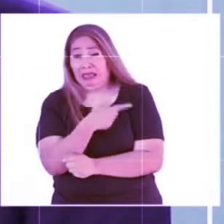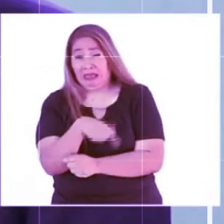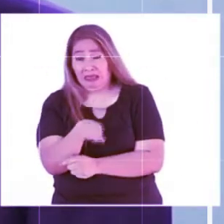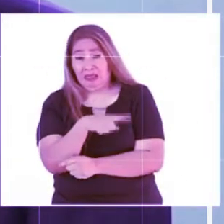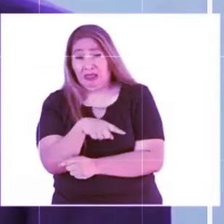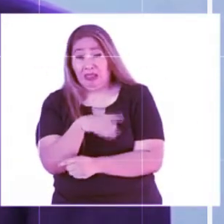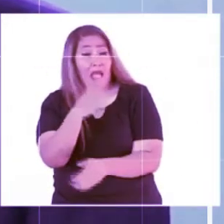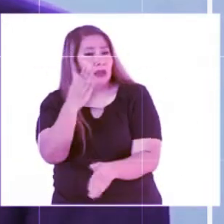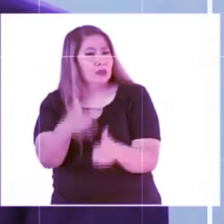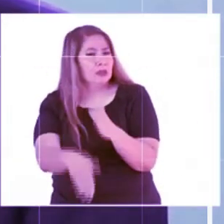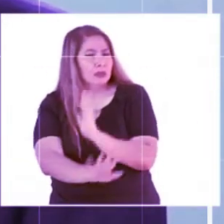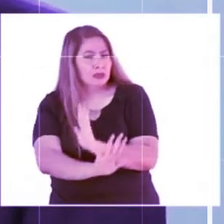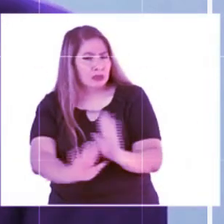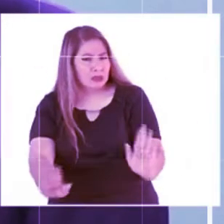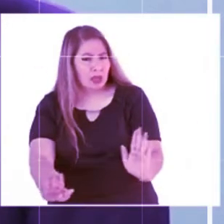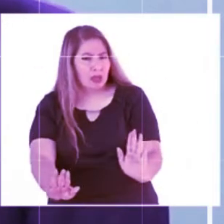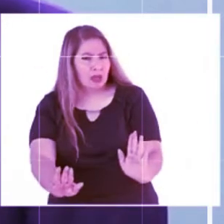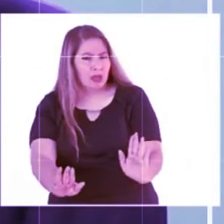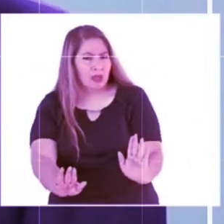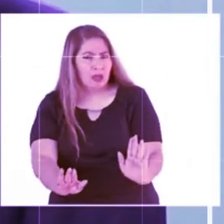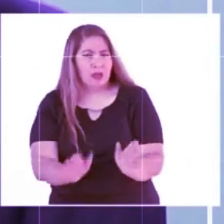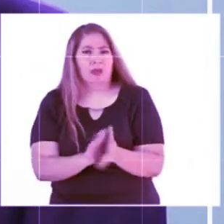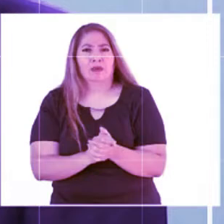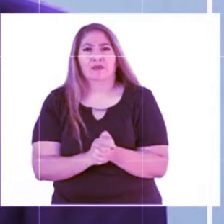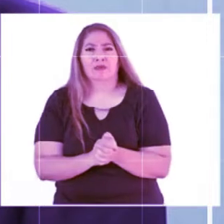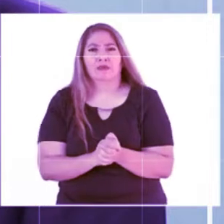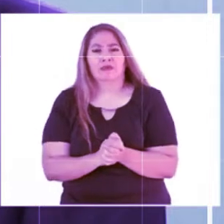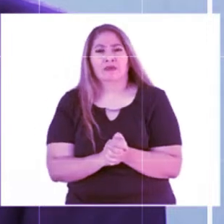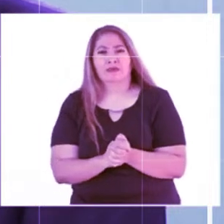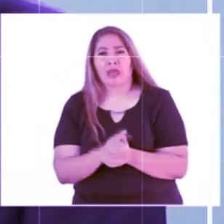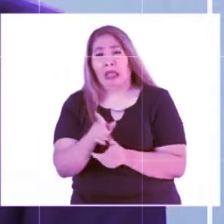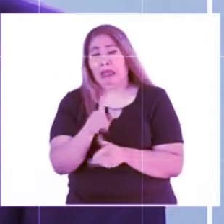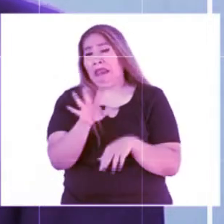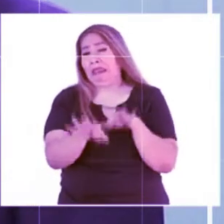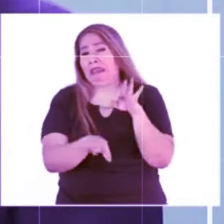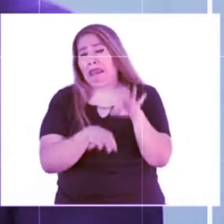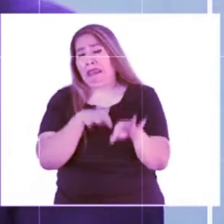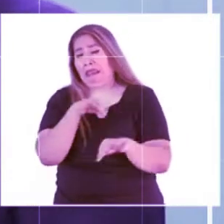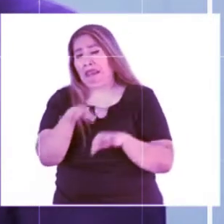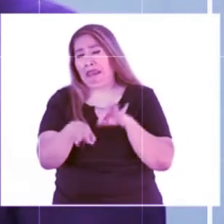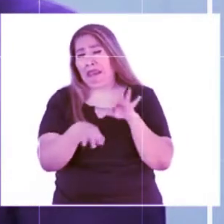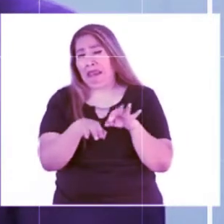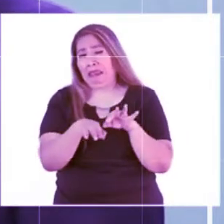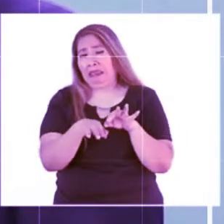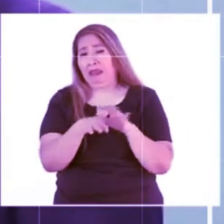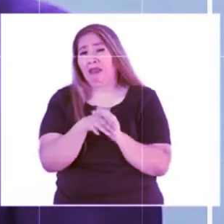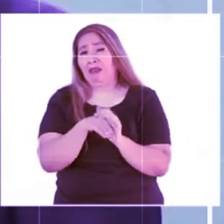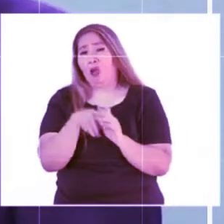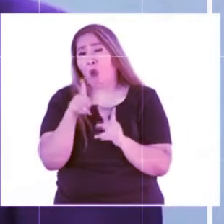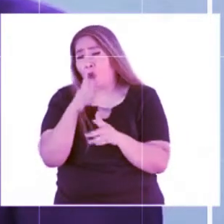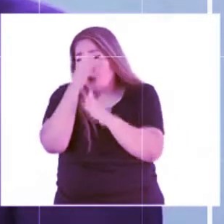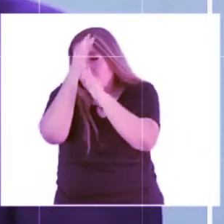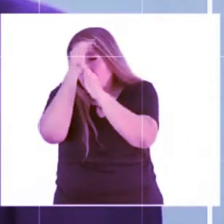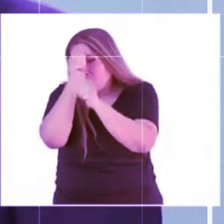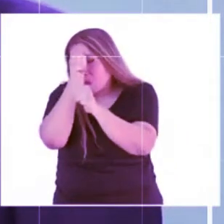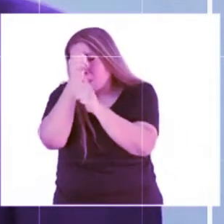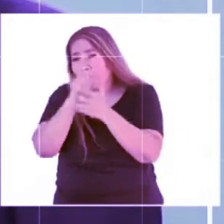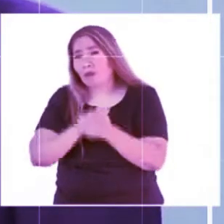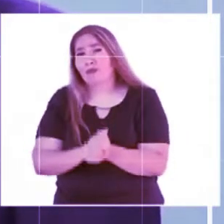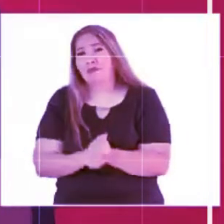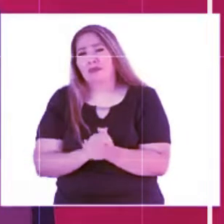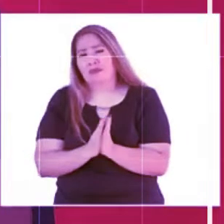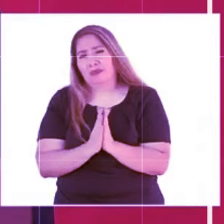que termine el percance, trataremos de llegar a un acuerdo.